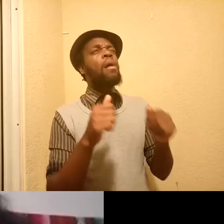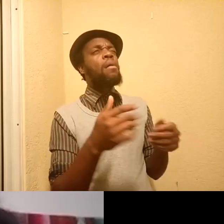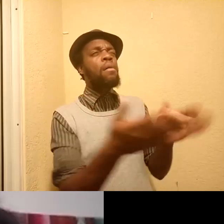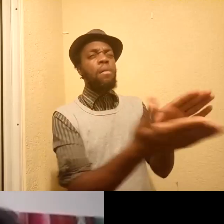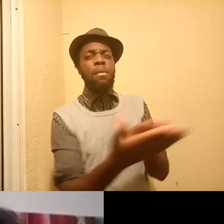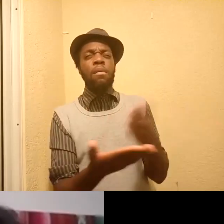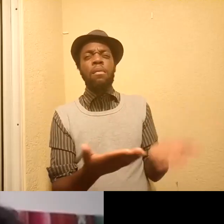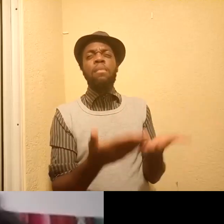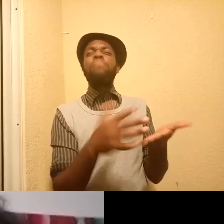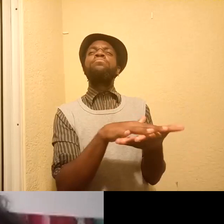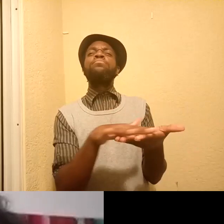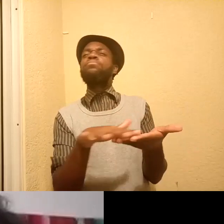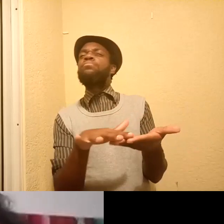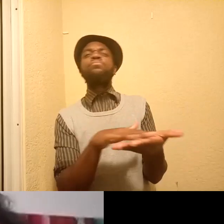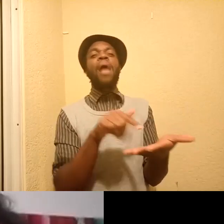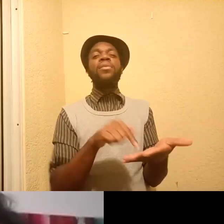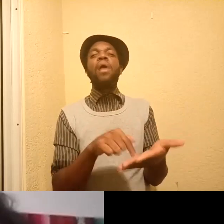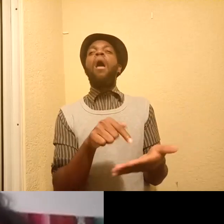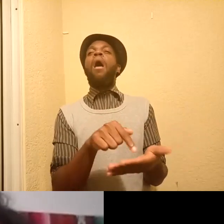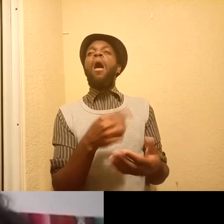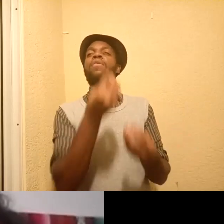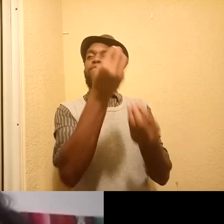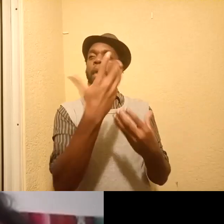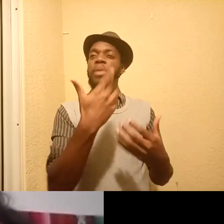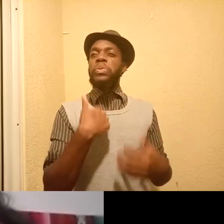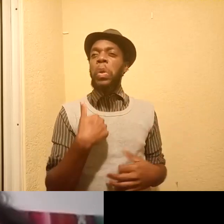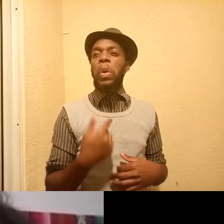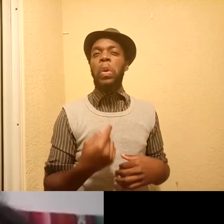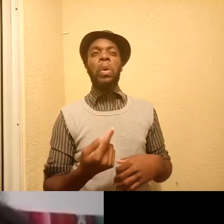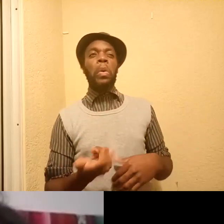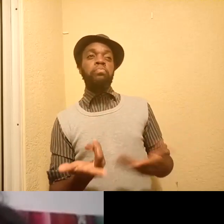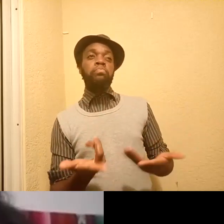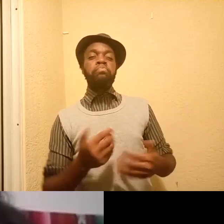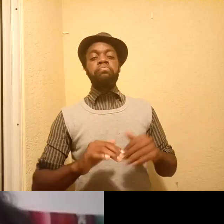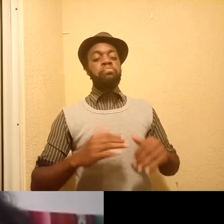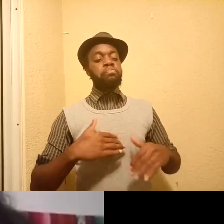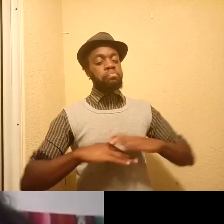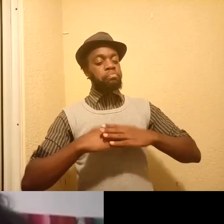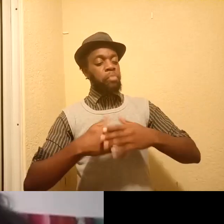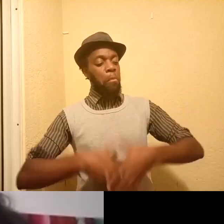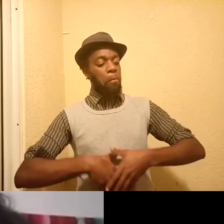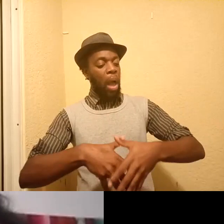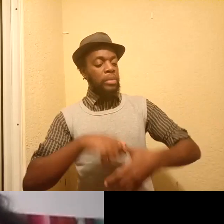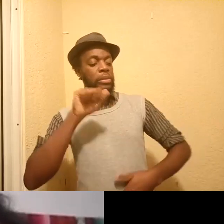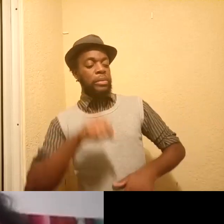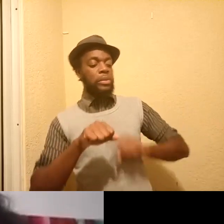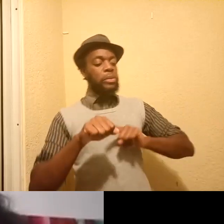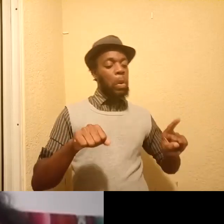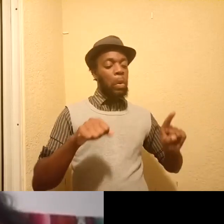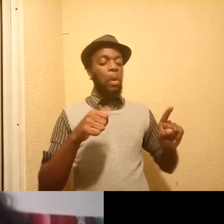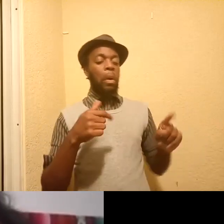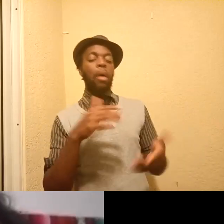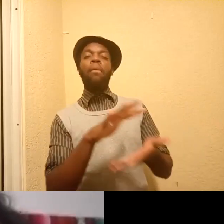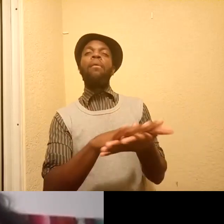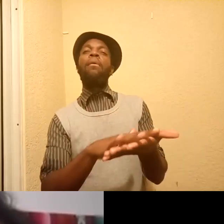y saber elegir bajo qué método está decidiendo planificar su vida. ¿Cuán importante